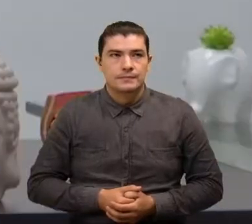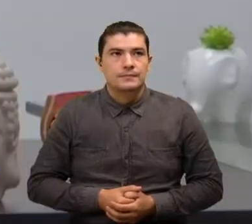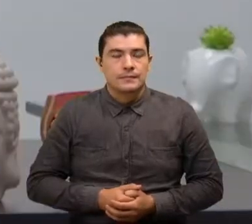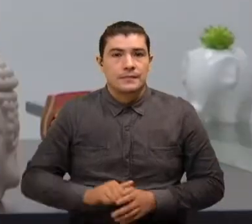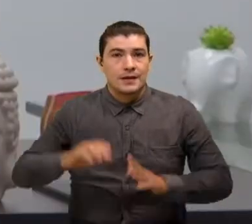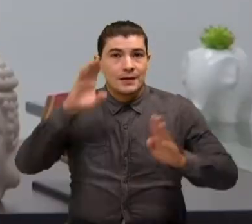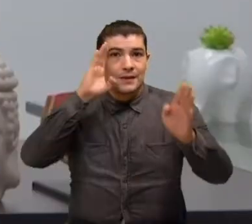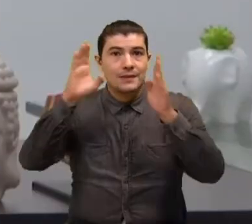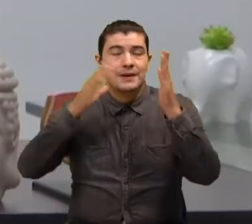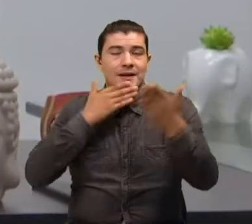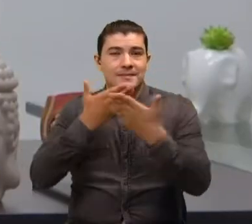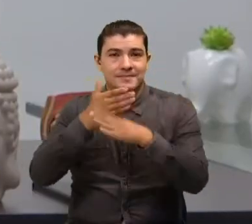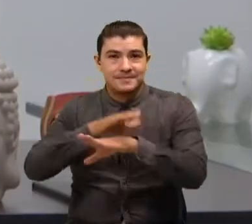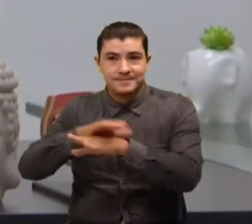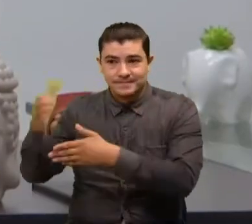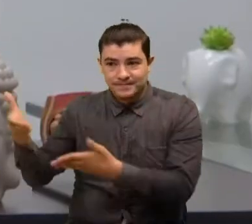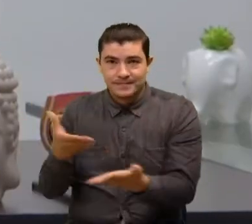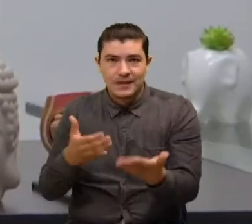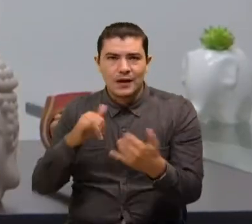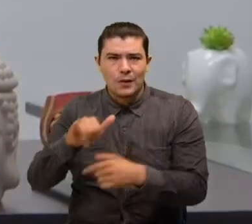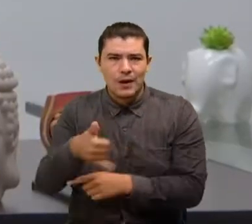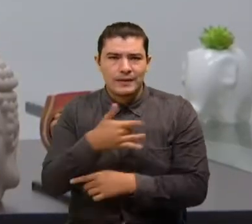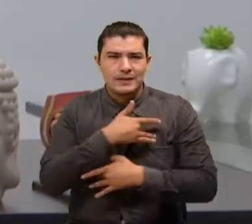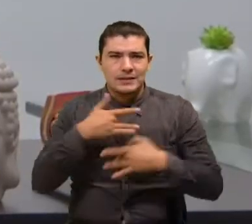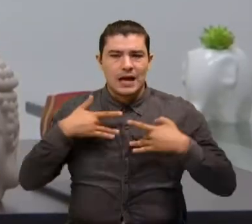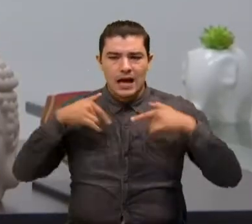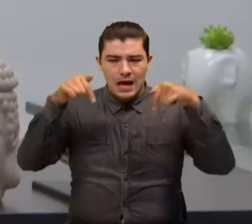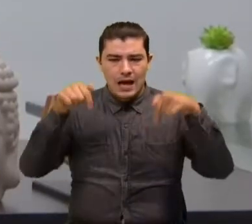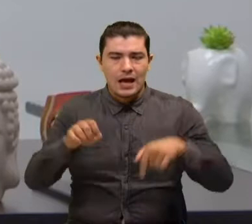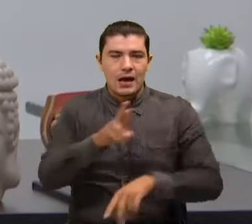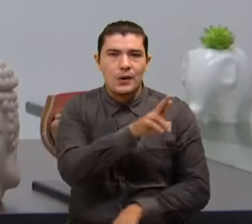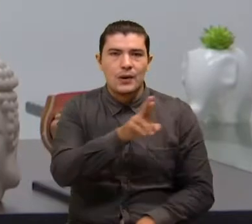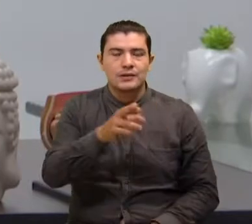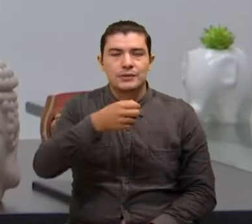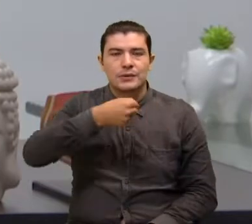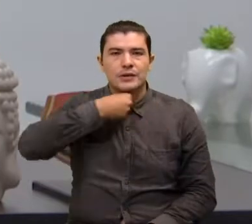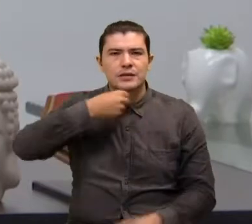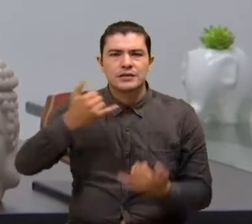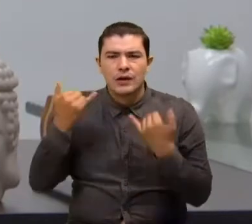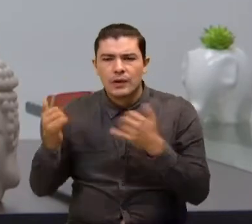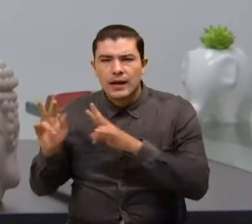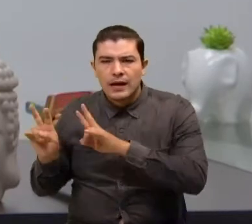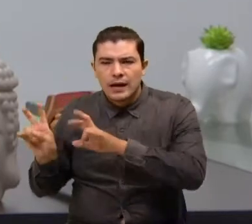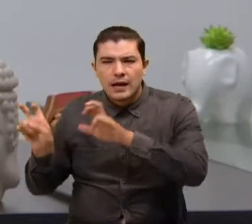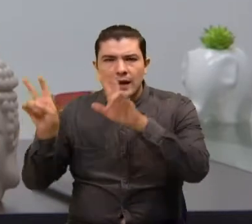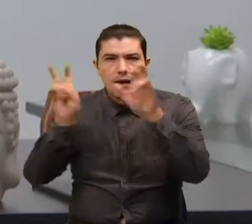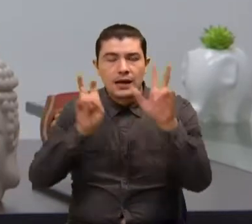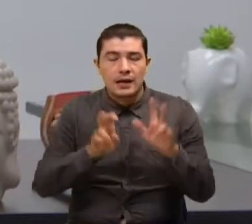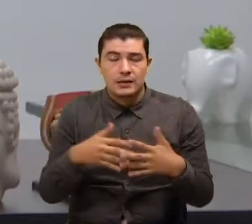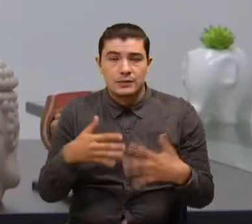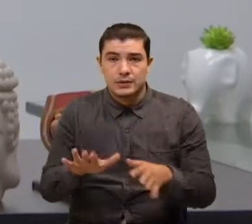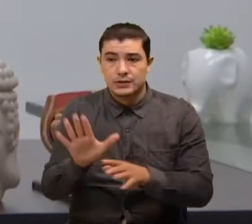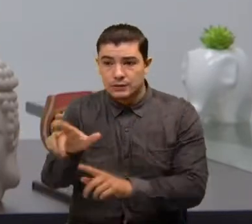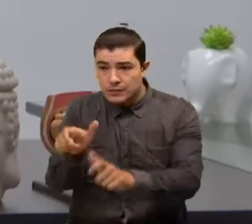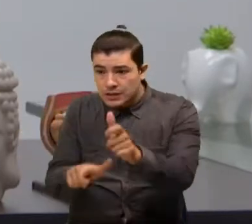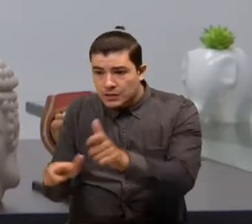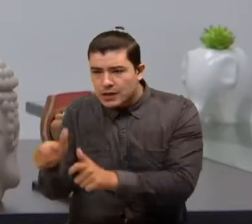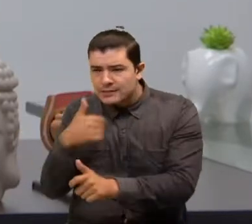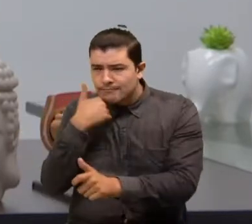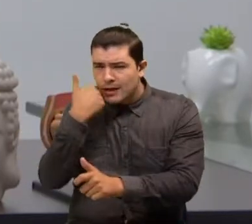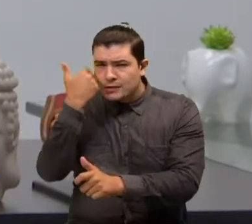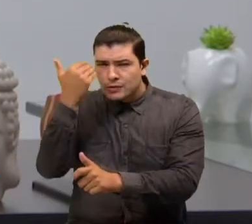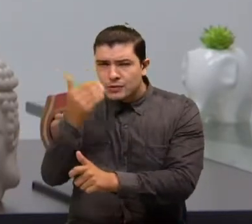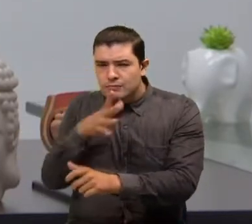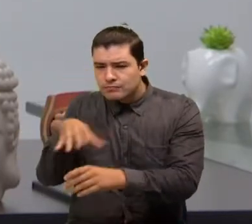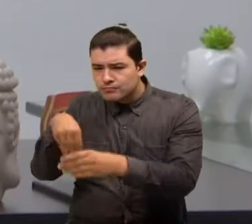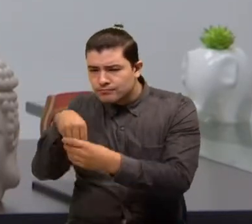Hola, bienvenidos nuevamente a nuestro jueves de salud aquí en Oriente Noticias. Hoy vamos a hablar de las personas que son la base fundamental de nuestras familias,